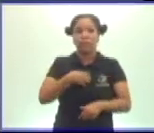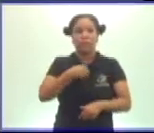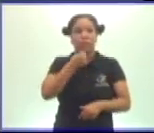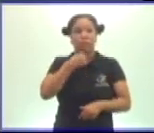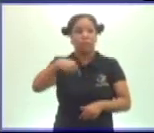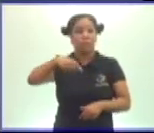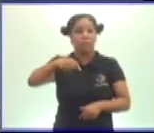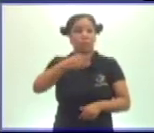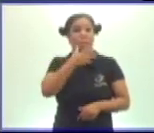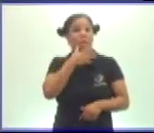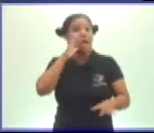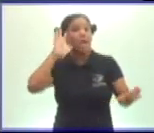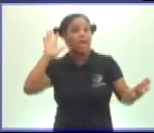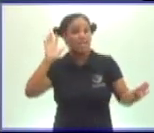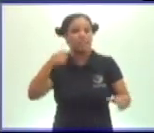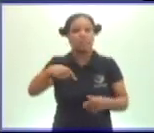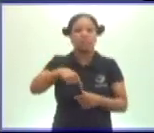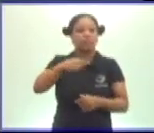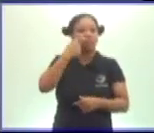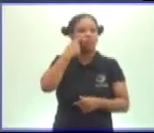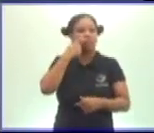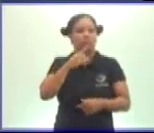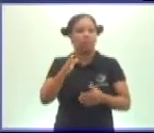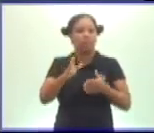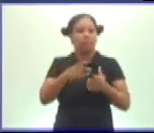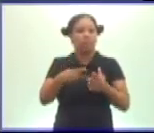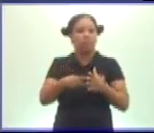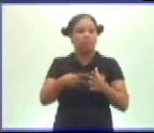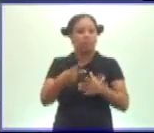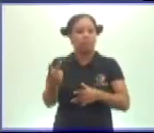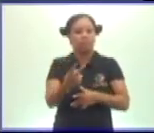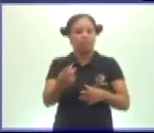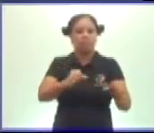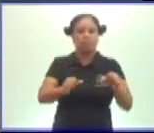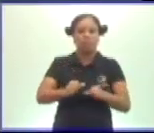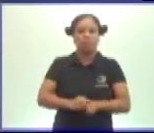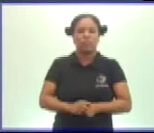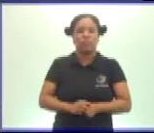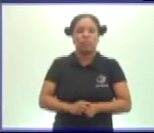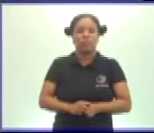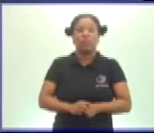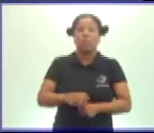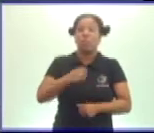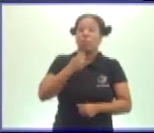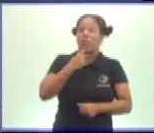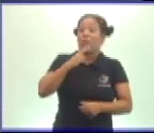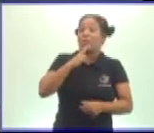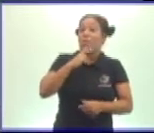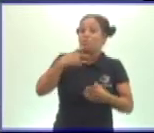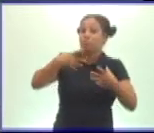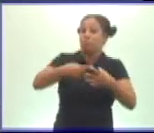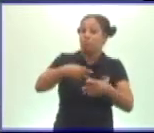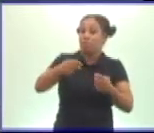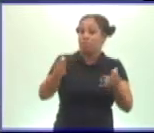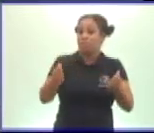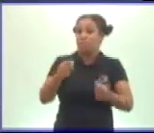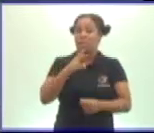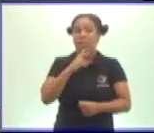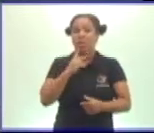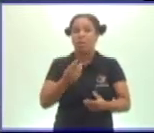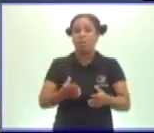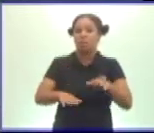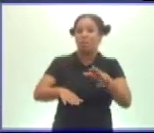mezcla homogénea. La mezcla de arcilla y agua es una suspensión. En una suspensión,